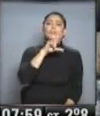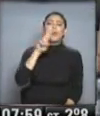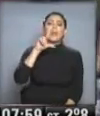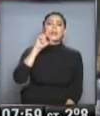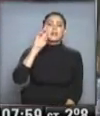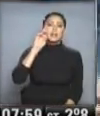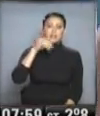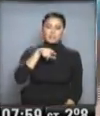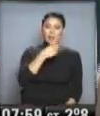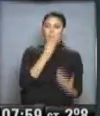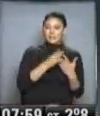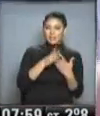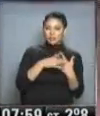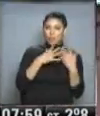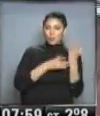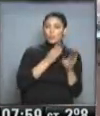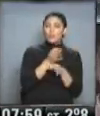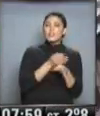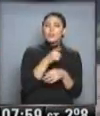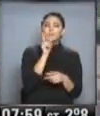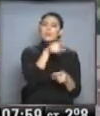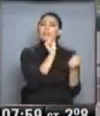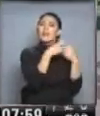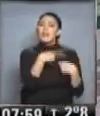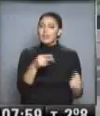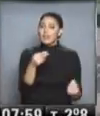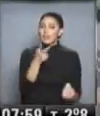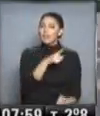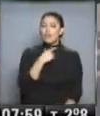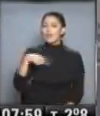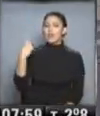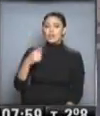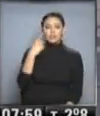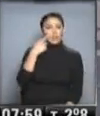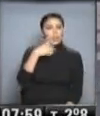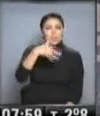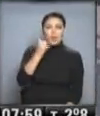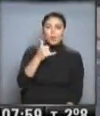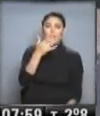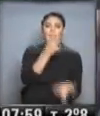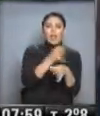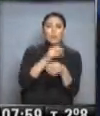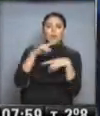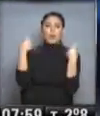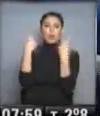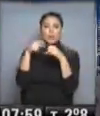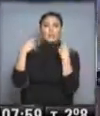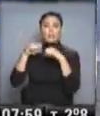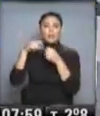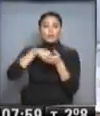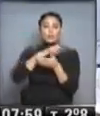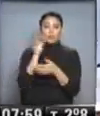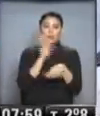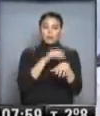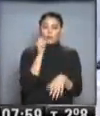Educación qué esconde el Ministerio tiene miedo que sigamos viendo el pésimo estado de escuelas y polideportivos dependientes de la ciudad de